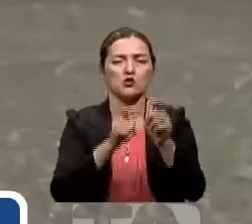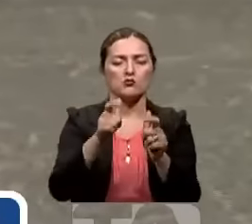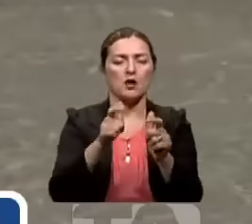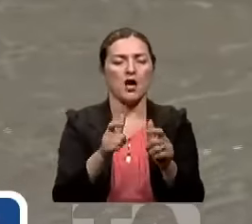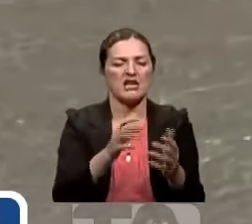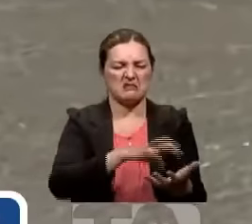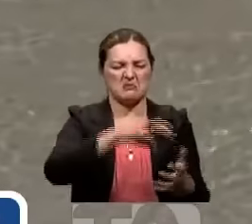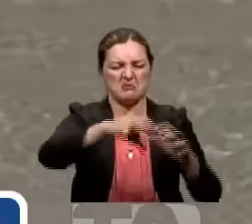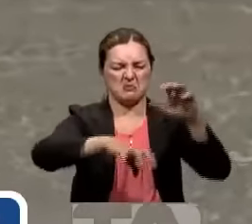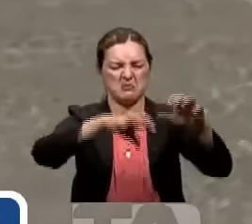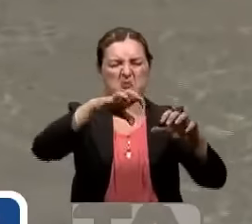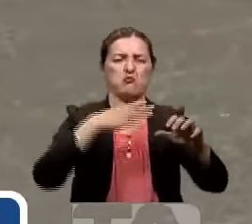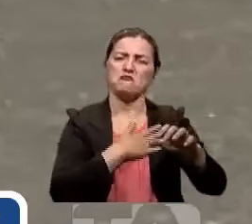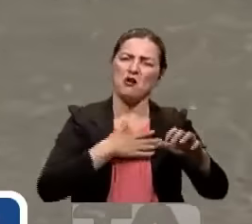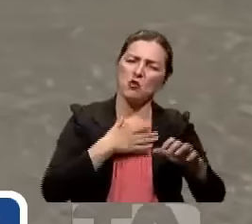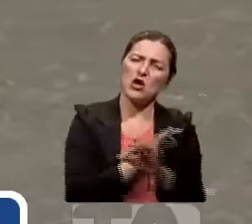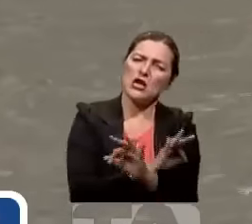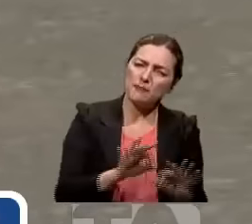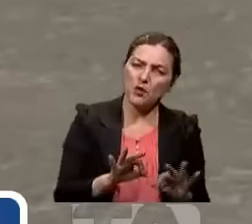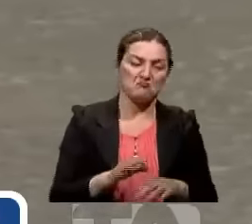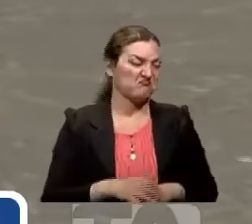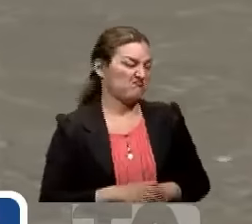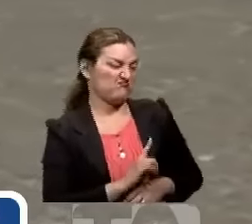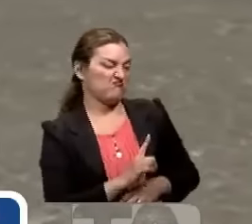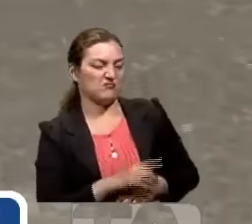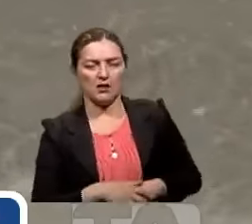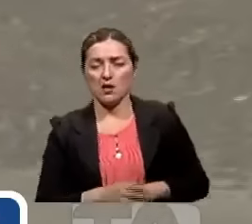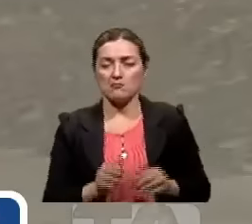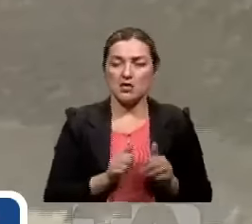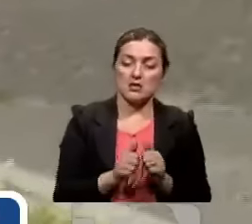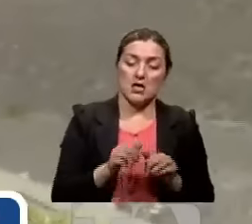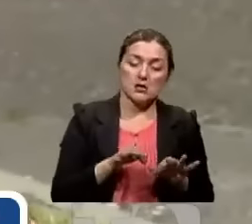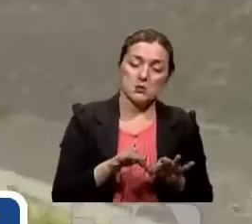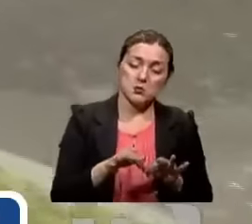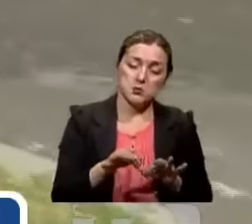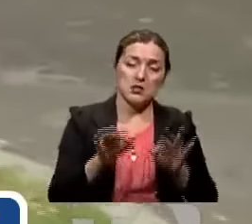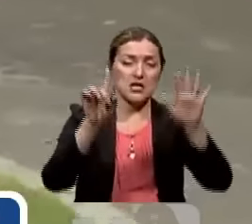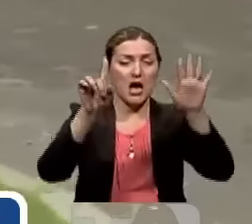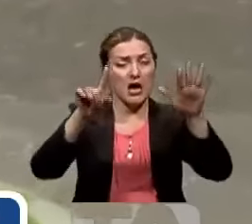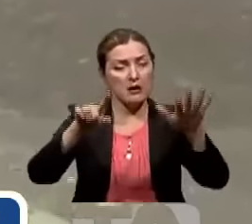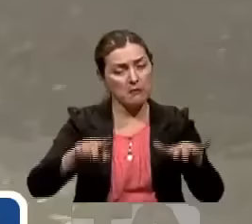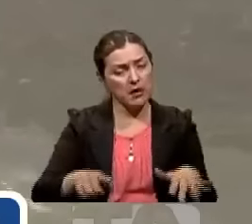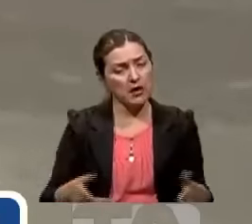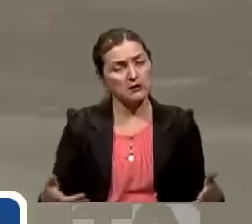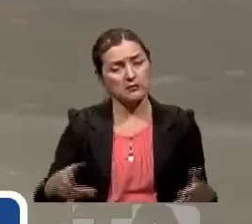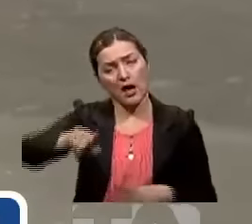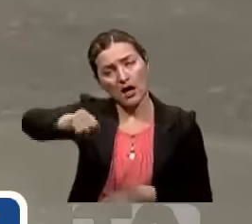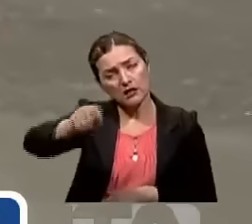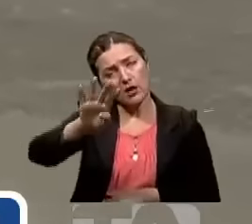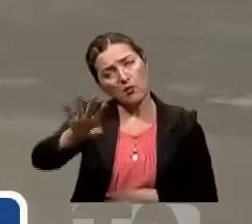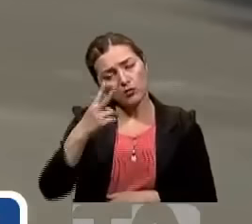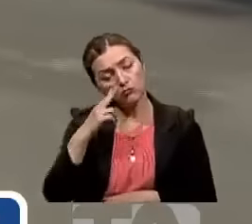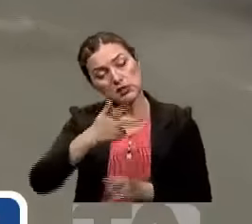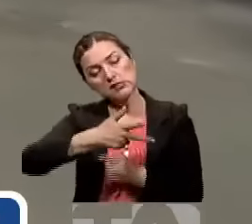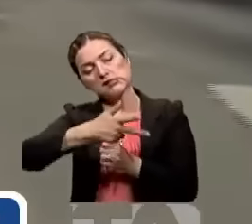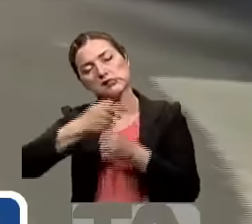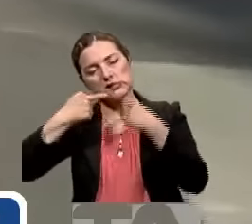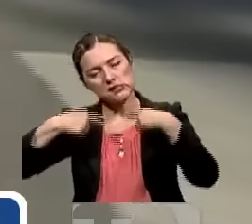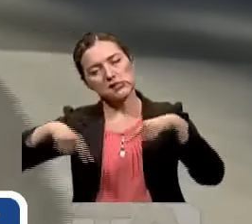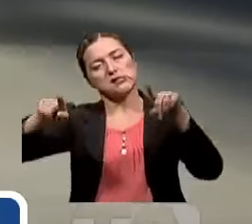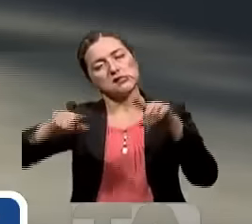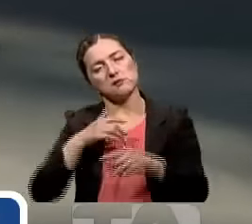han hecho eso, 6 meses va esto así. Les rogamos, por favor, que a través de su medio, pues y les agradecemos, nos puedan ayudar. Claro que sí, es